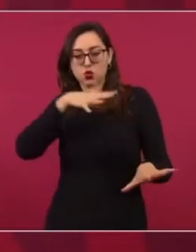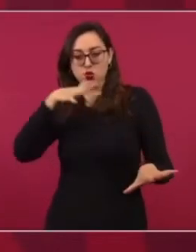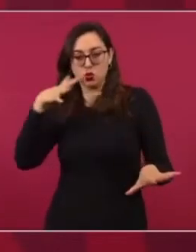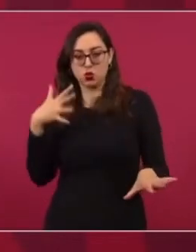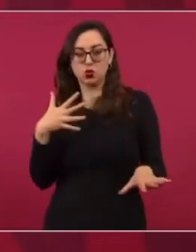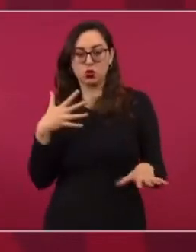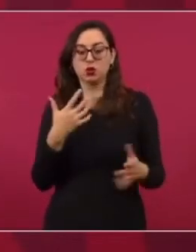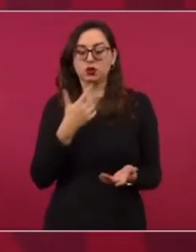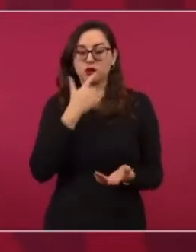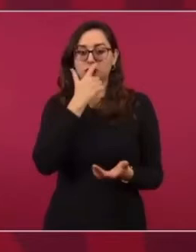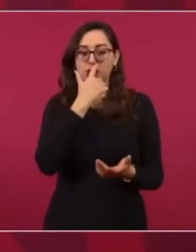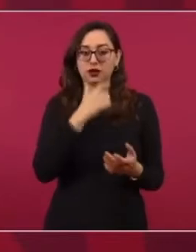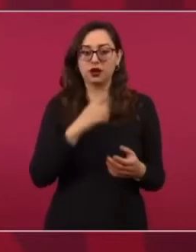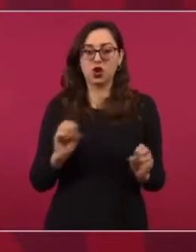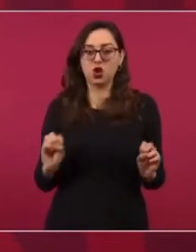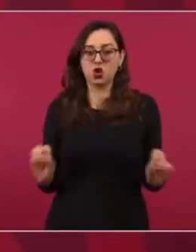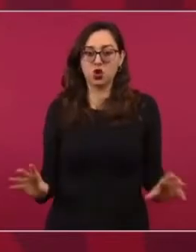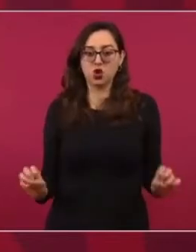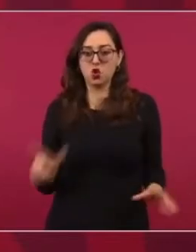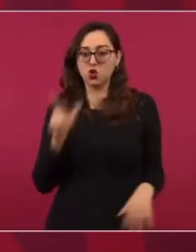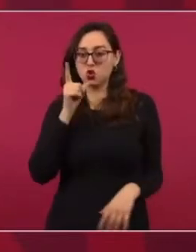las